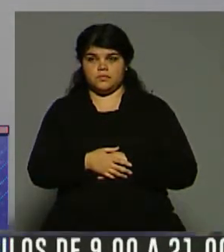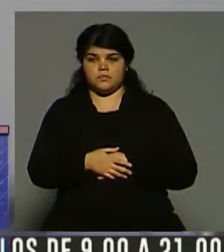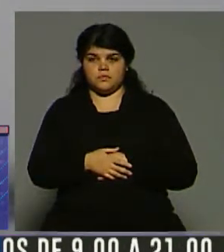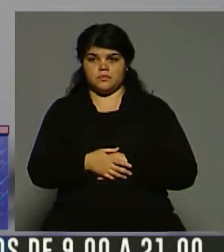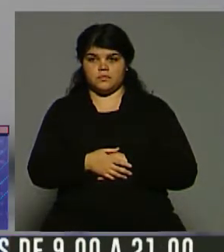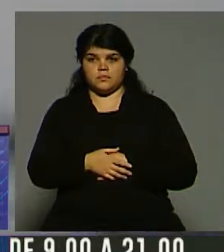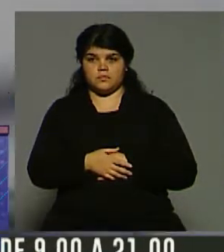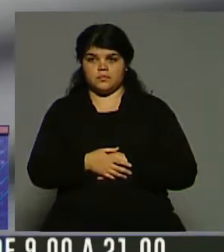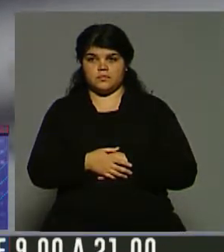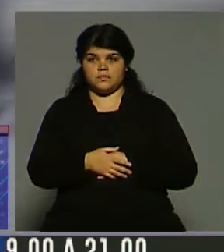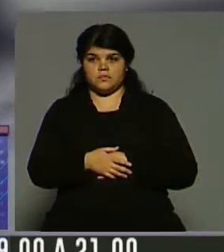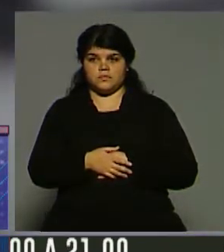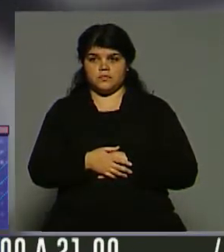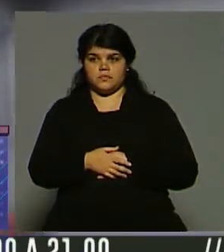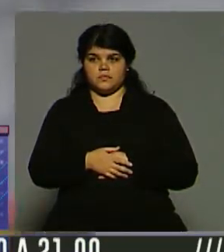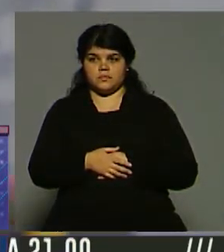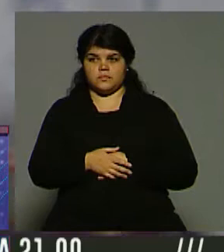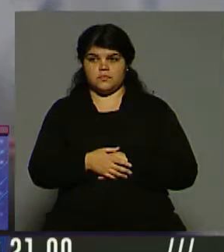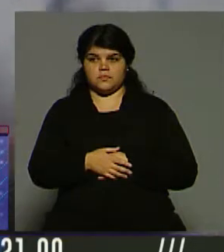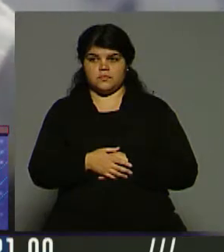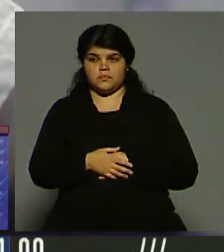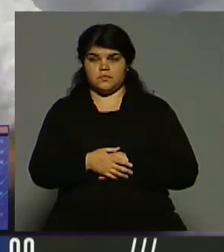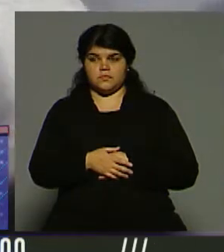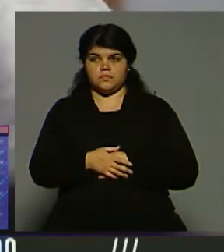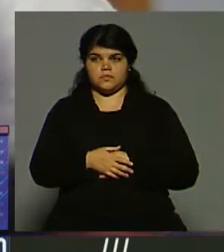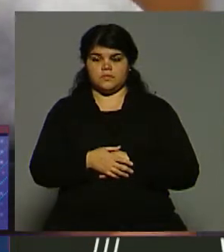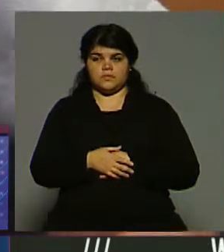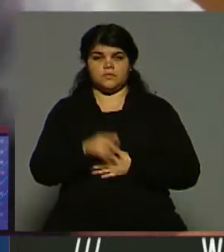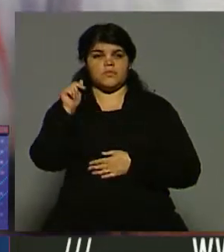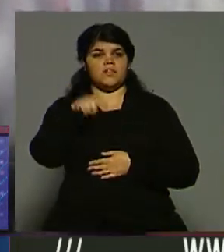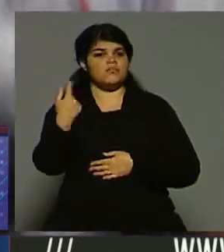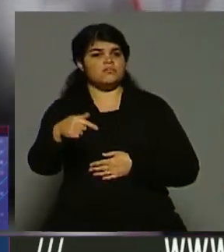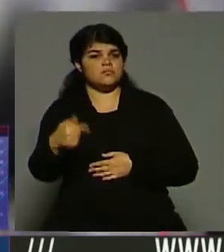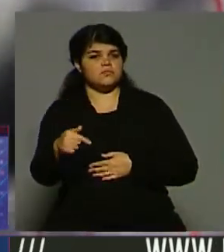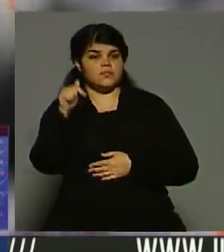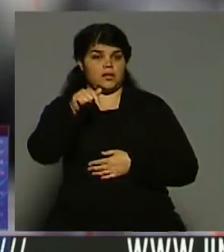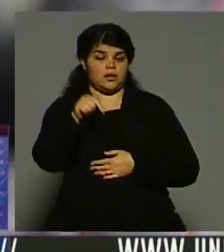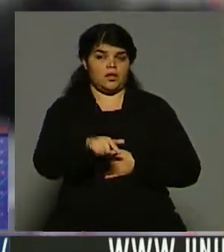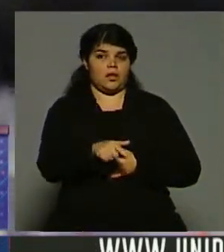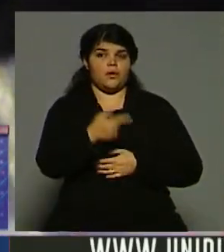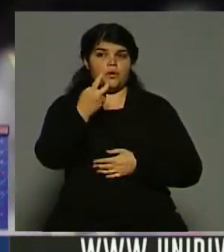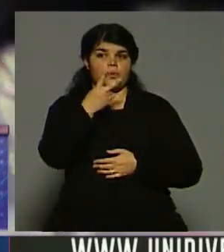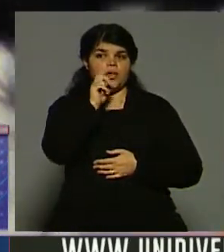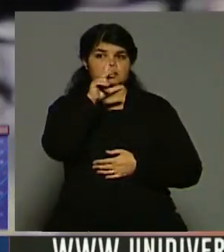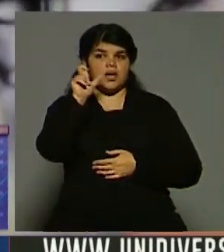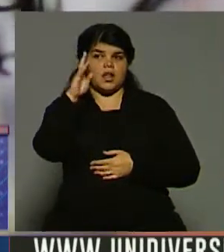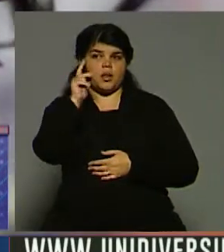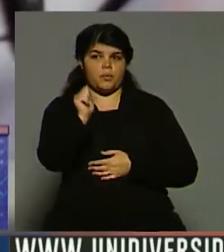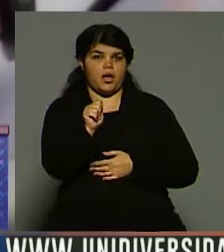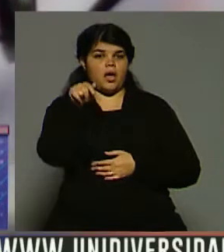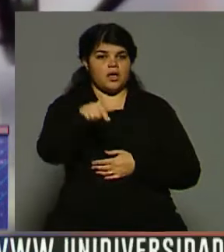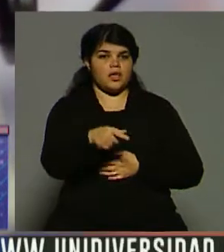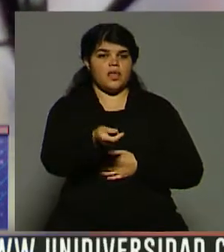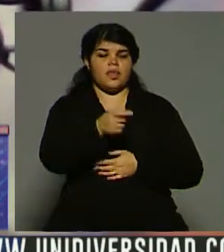Documental Abuela de Radio U fue premiado en Nueva York. Se trata de la realización de Juan Villalba, director de Radio